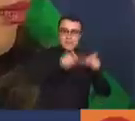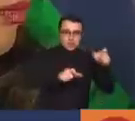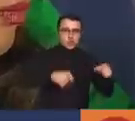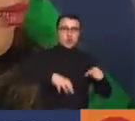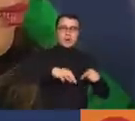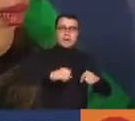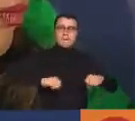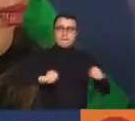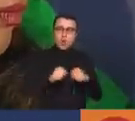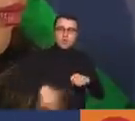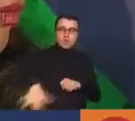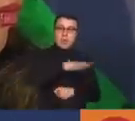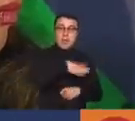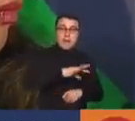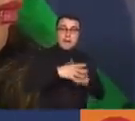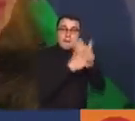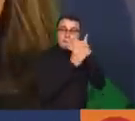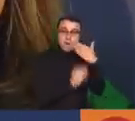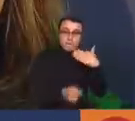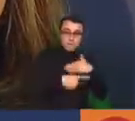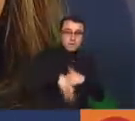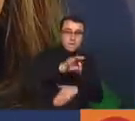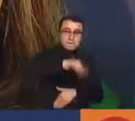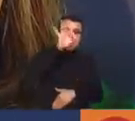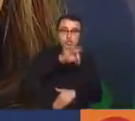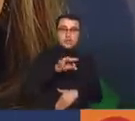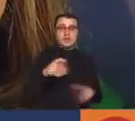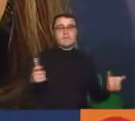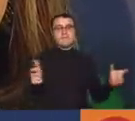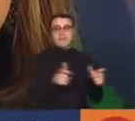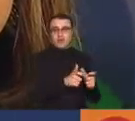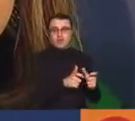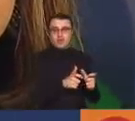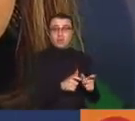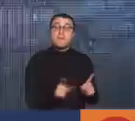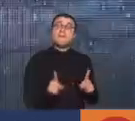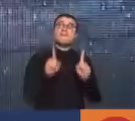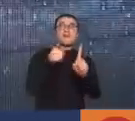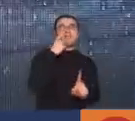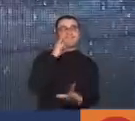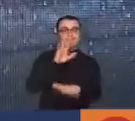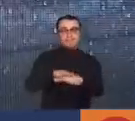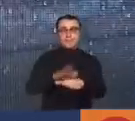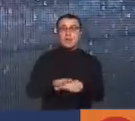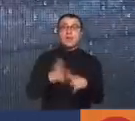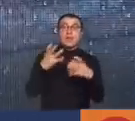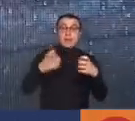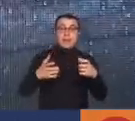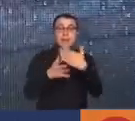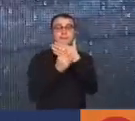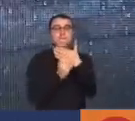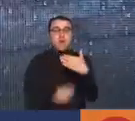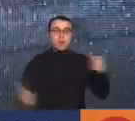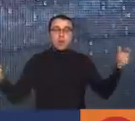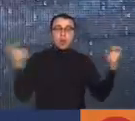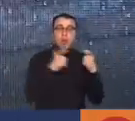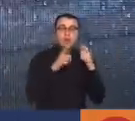Bogotá. Es decir, que si se quiere reducir pobreza en Colombia, no solamente hay que mirar hacia el Chocó,